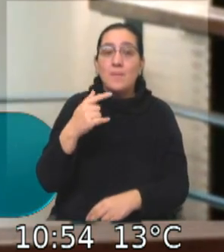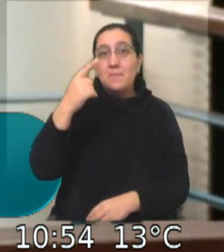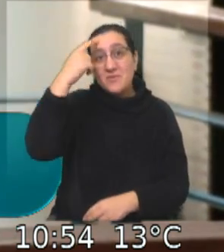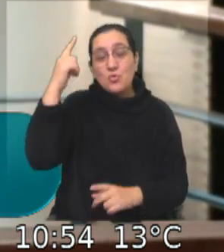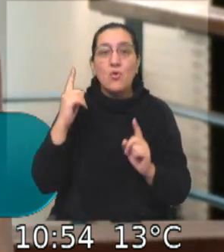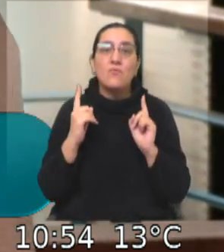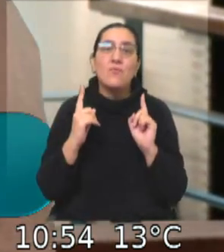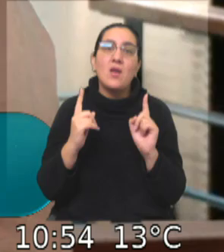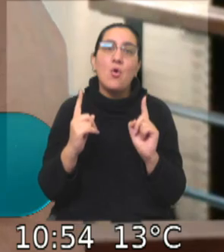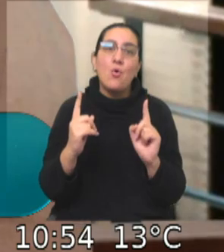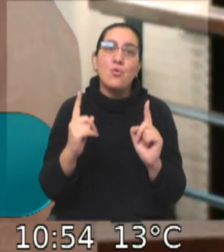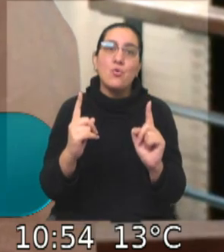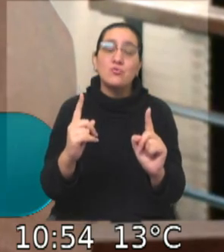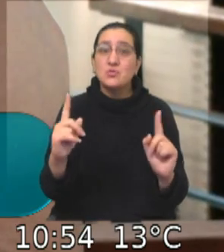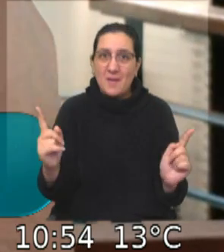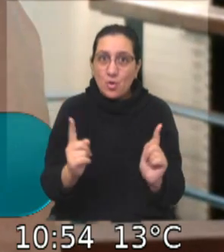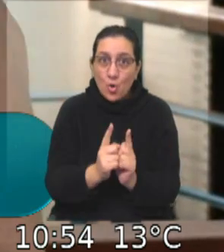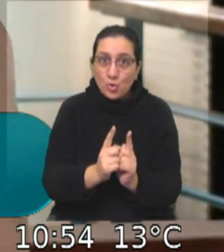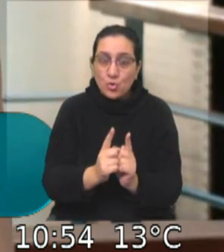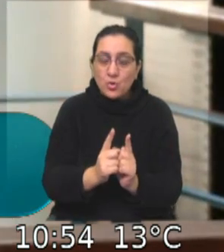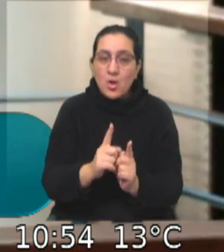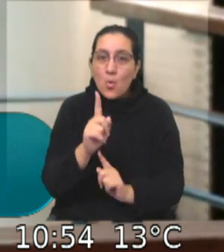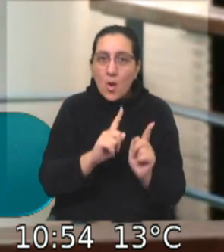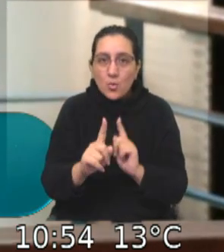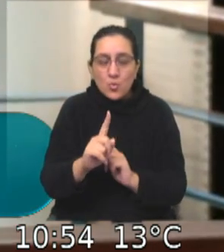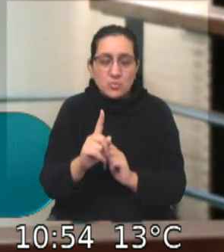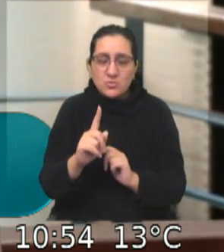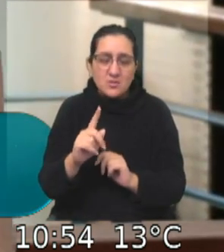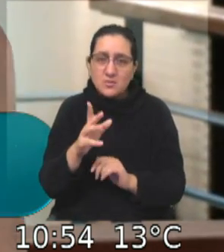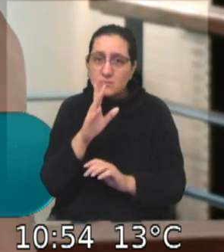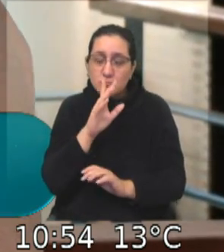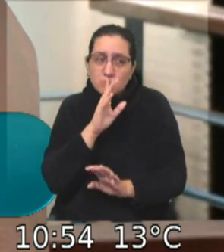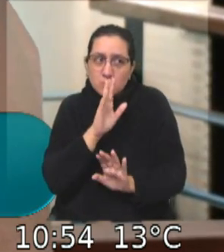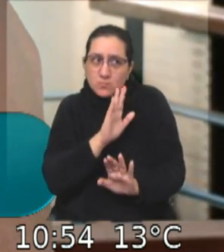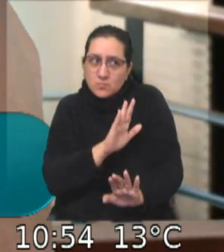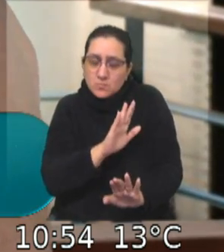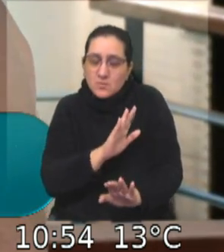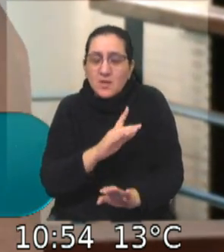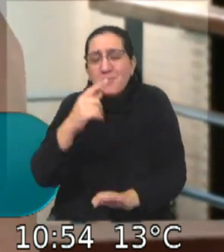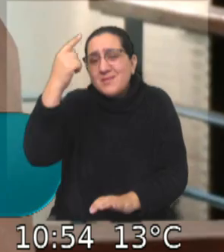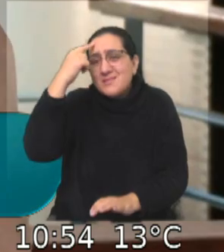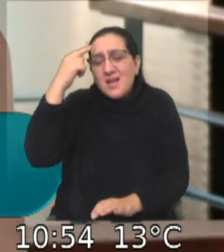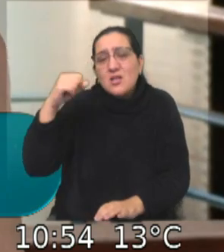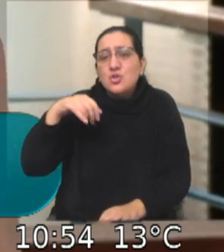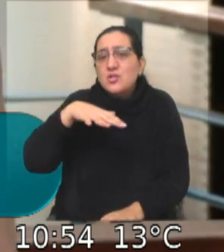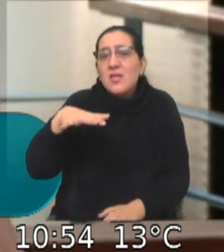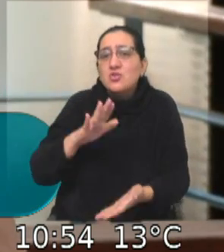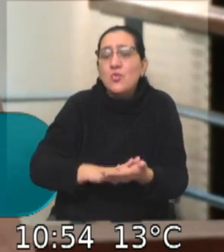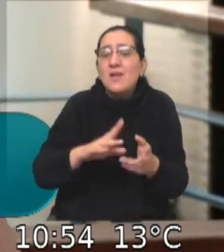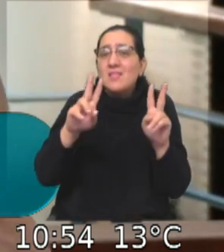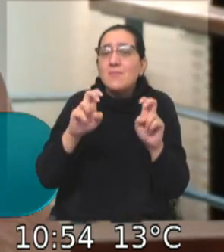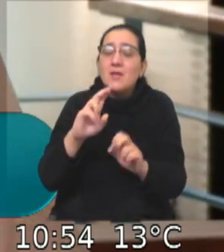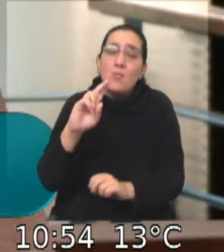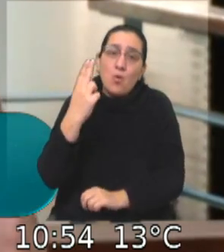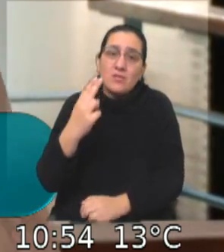cada vez duran menos, en algunos duelos que se ocultan. ¿Qué pensamos nosotros como sociedad acerca de este tema? Bueno, en esta encuesta